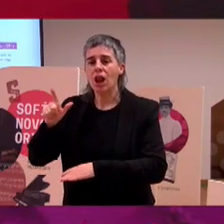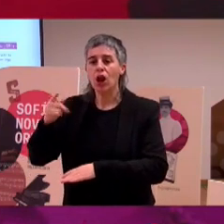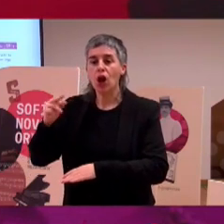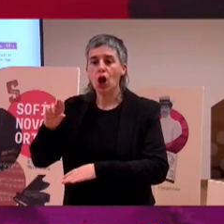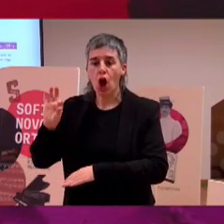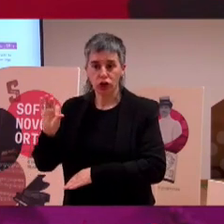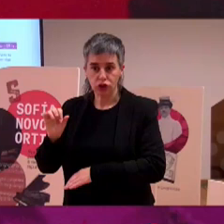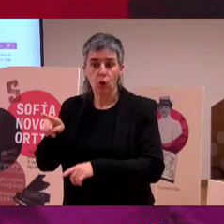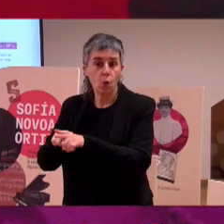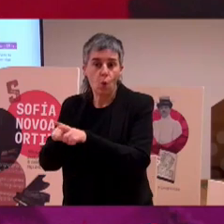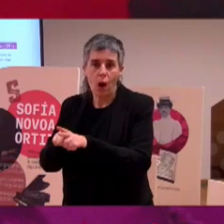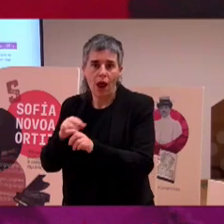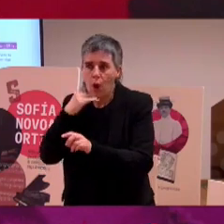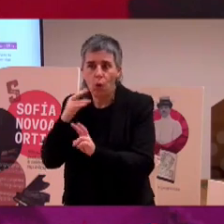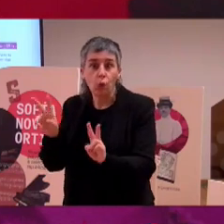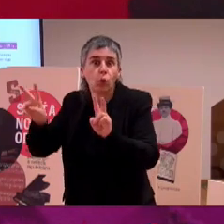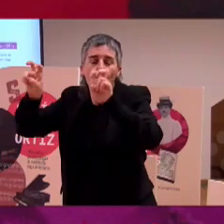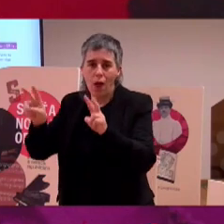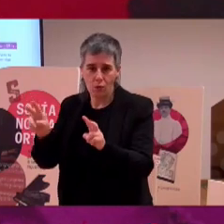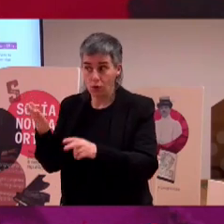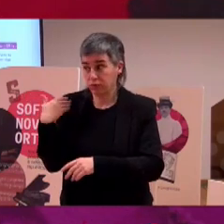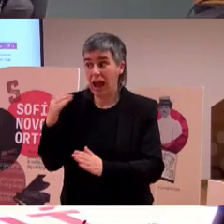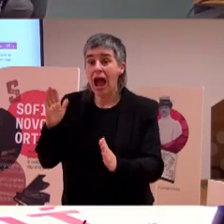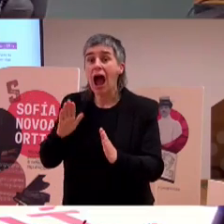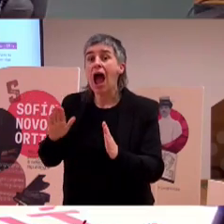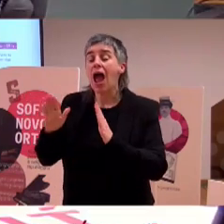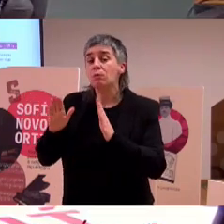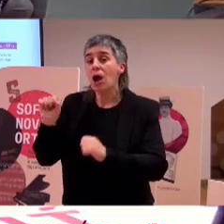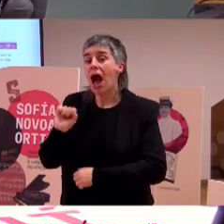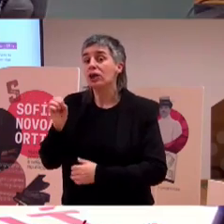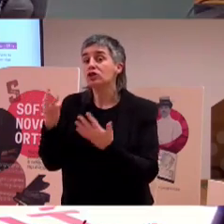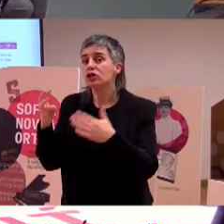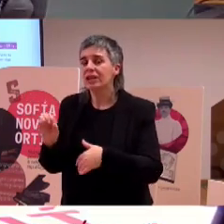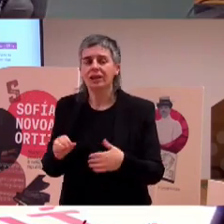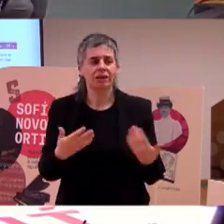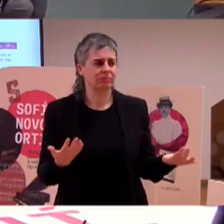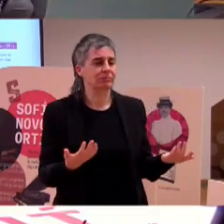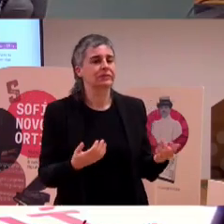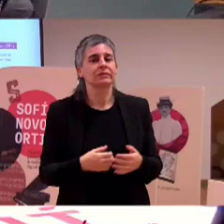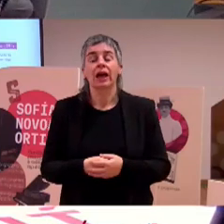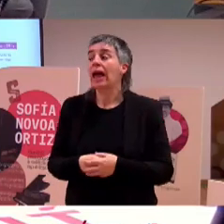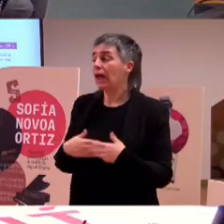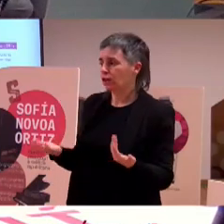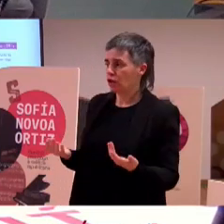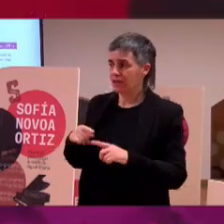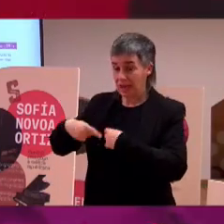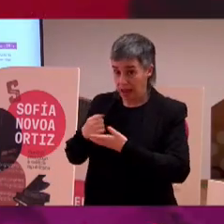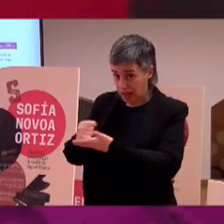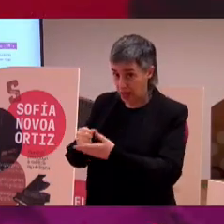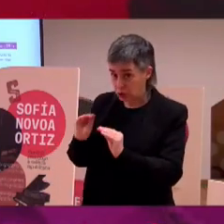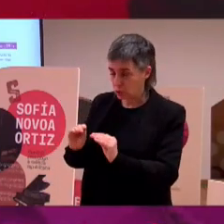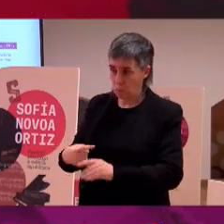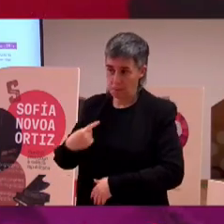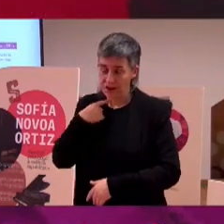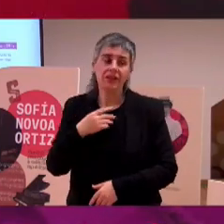Nos anos 80. O sea que ese legado perdeuse. Completamente. Vai aí un gap. Completamente. No Conservatorio de Madrid, a rítmica del cross